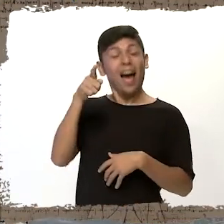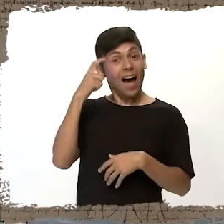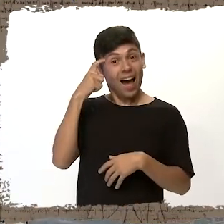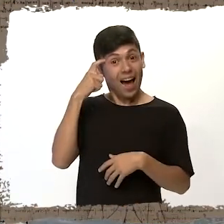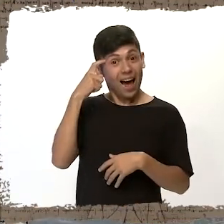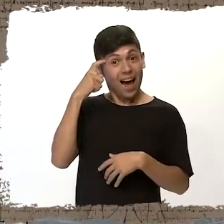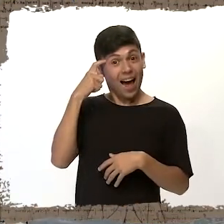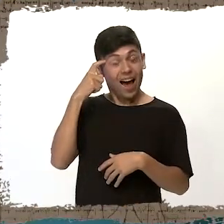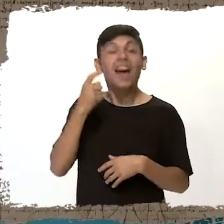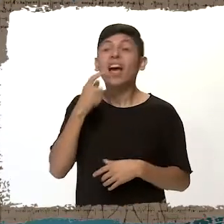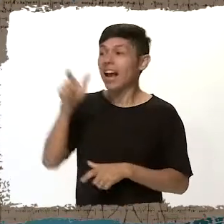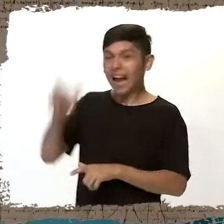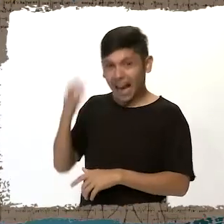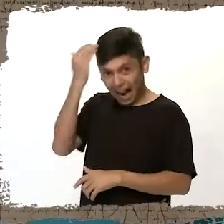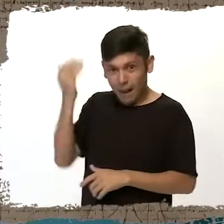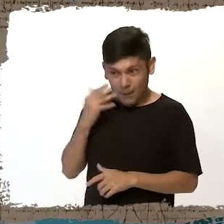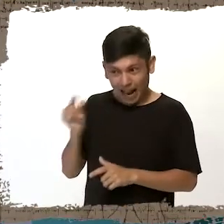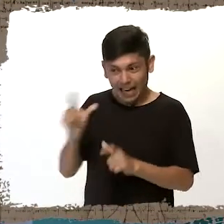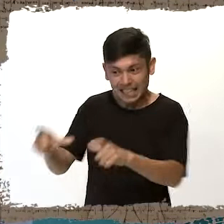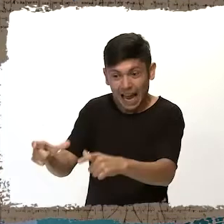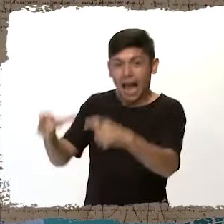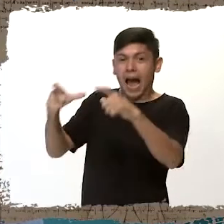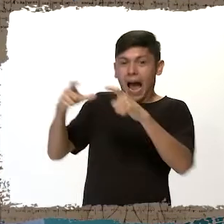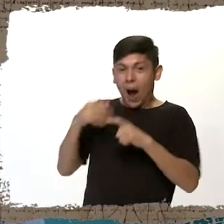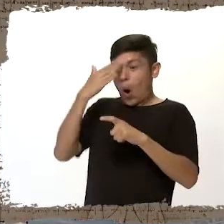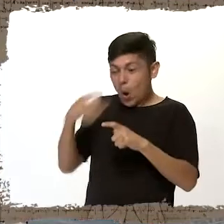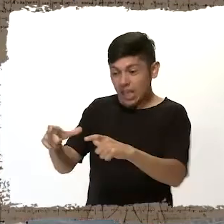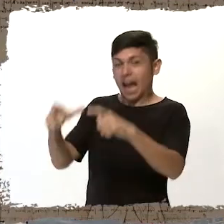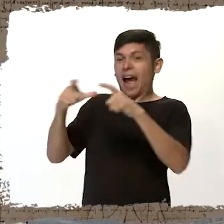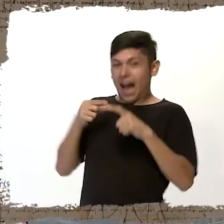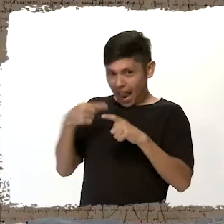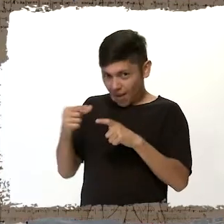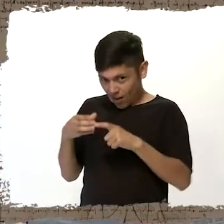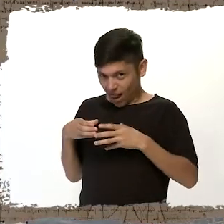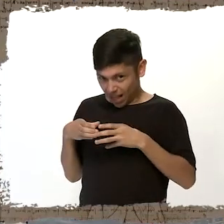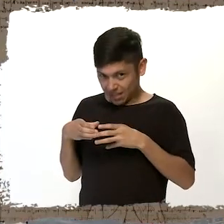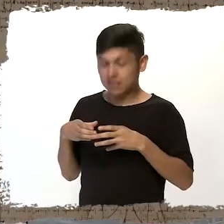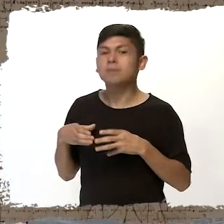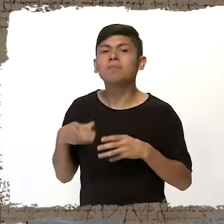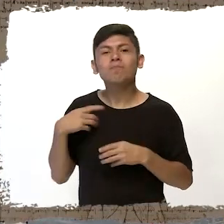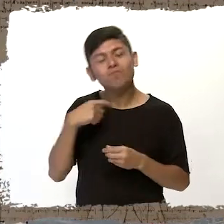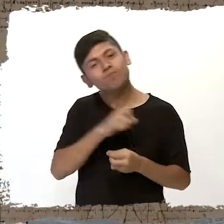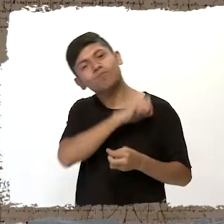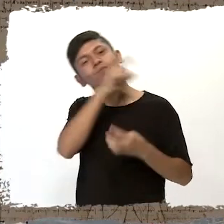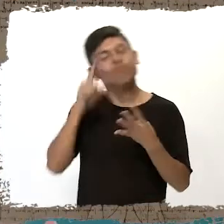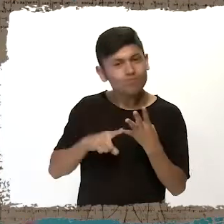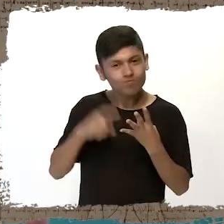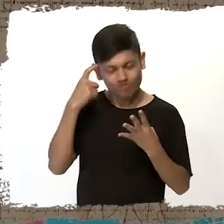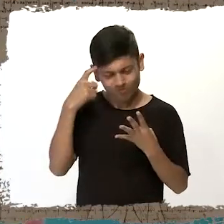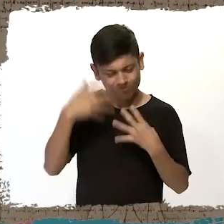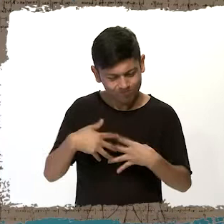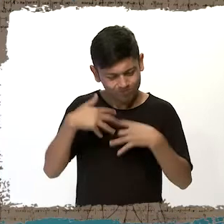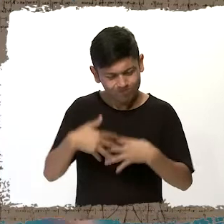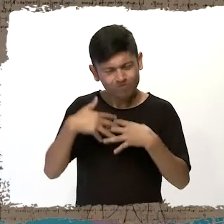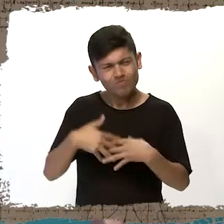ejemplo, una Camila que acaba de servirse el último plato de ravioles. Y lo cuarto